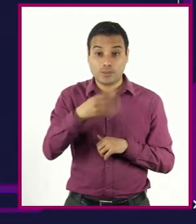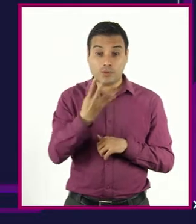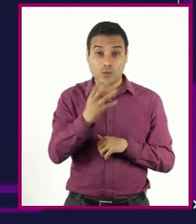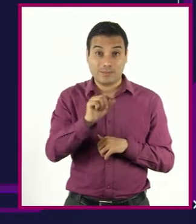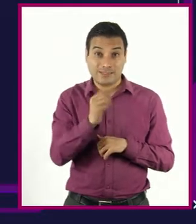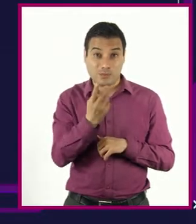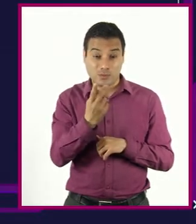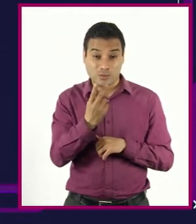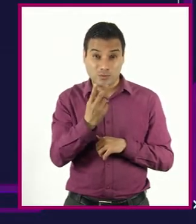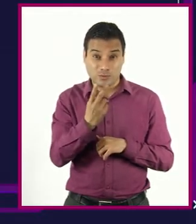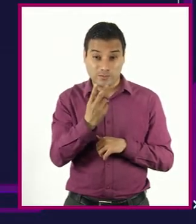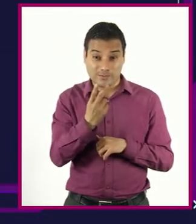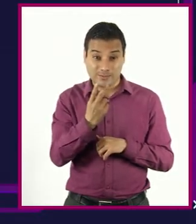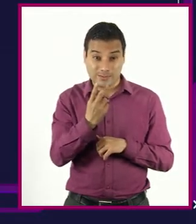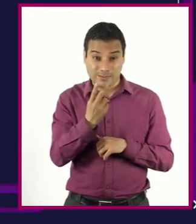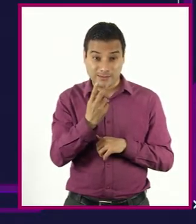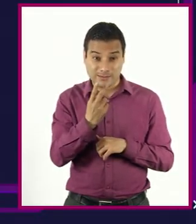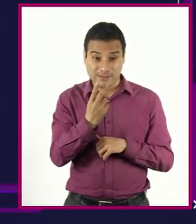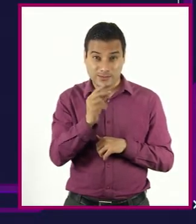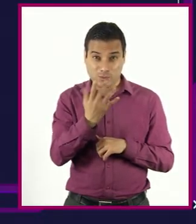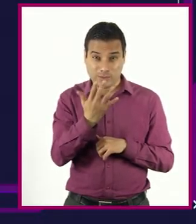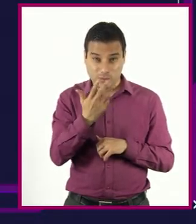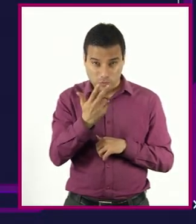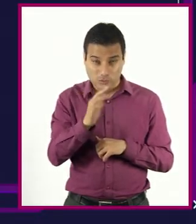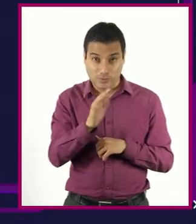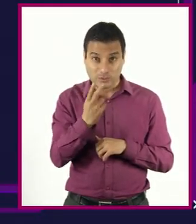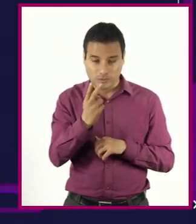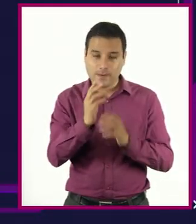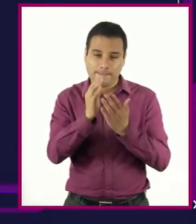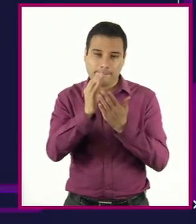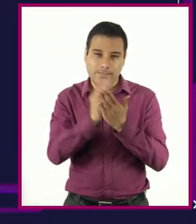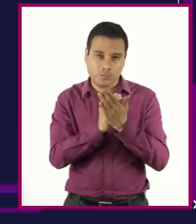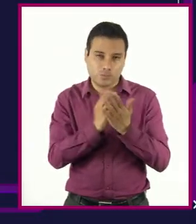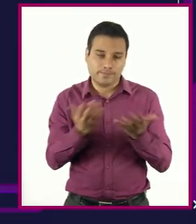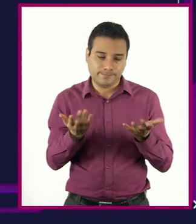0.001455852 es menor que